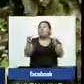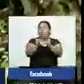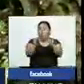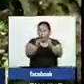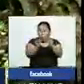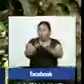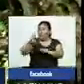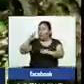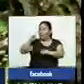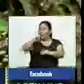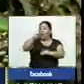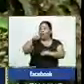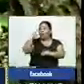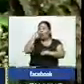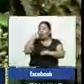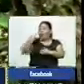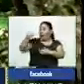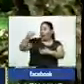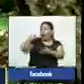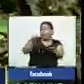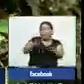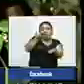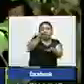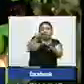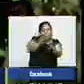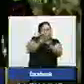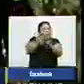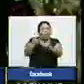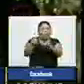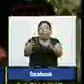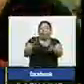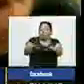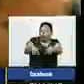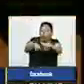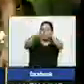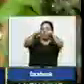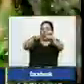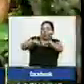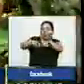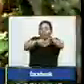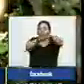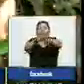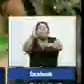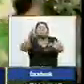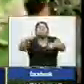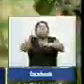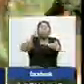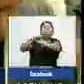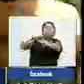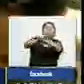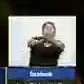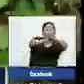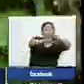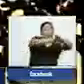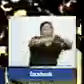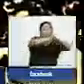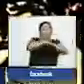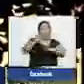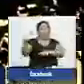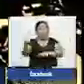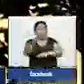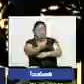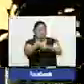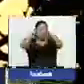17 de junio fue presentada la iniciativa Salvemos Río Sapo, una iniciativa que busca proteger el área según sus promotores.